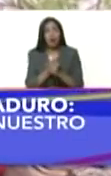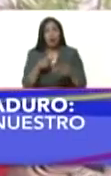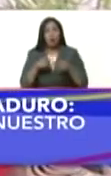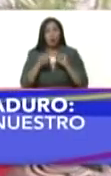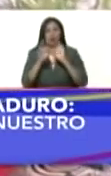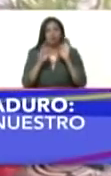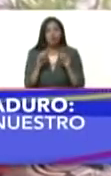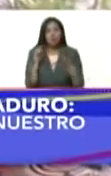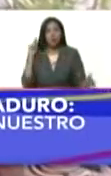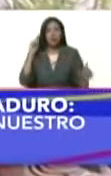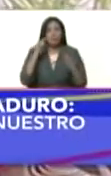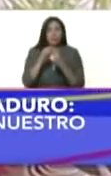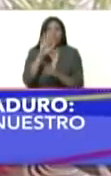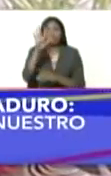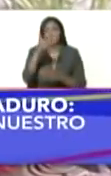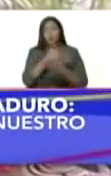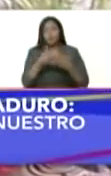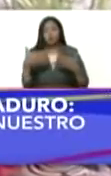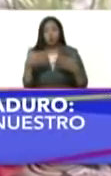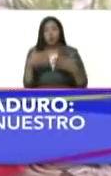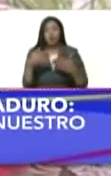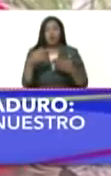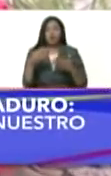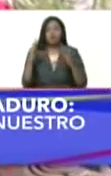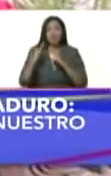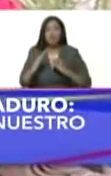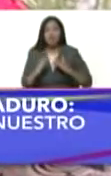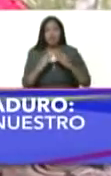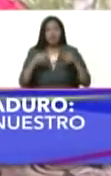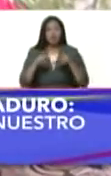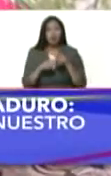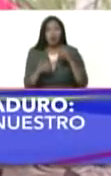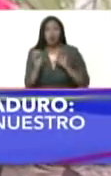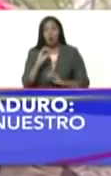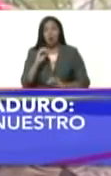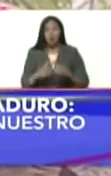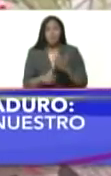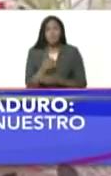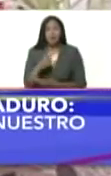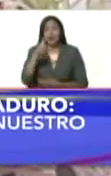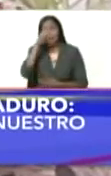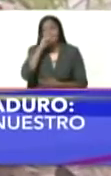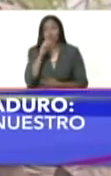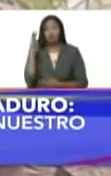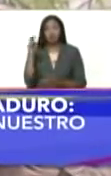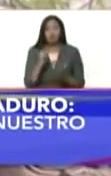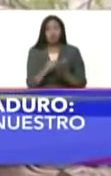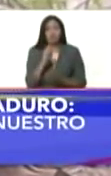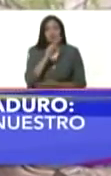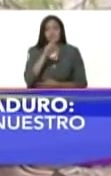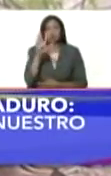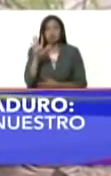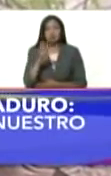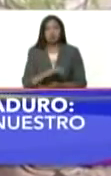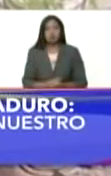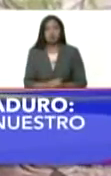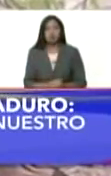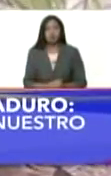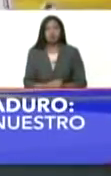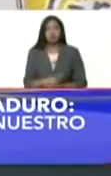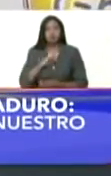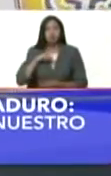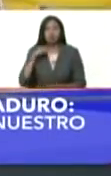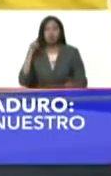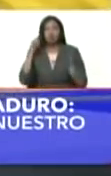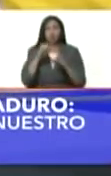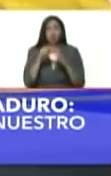La meta son 5 millones de viviendas o más, año 2025. Ya nosotros vamos